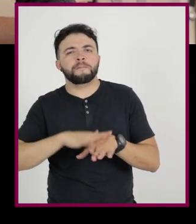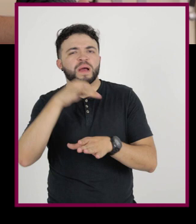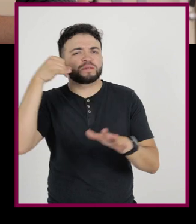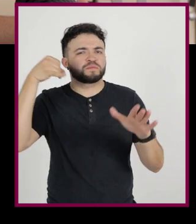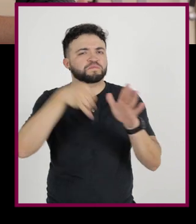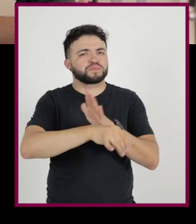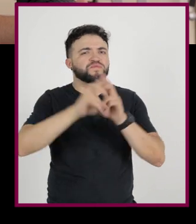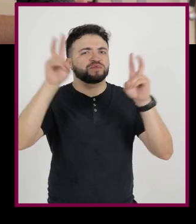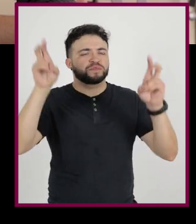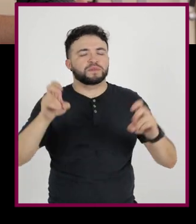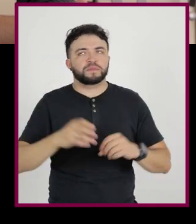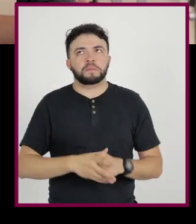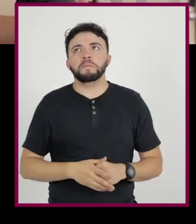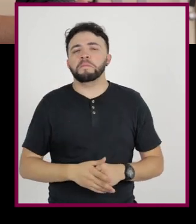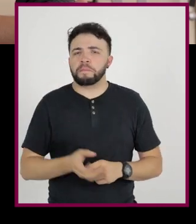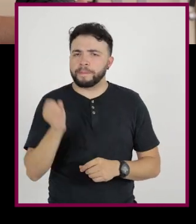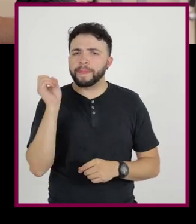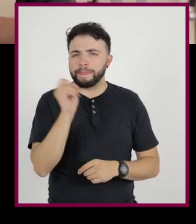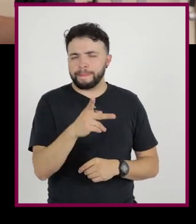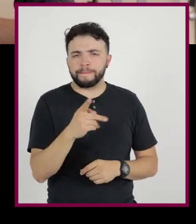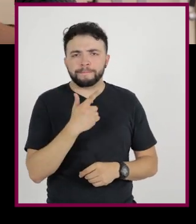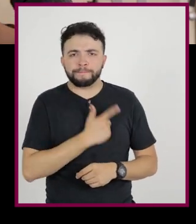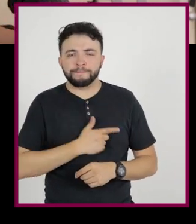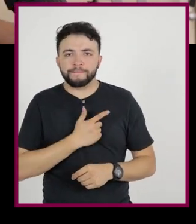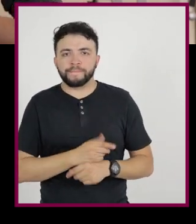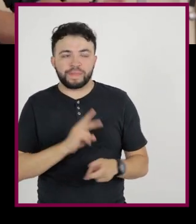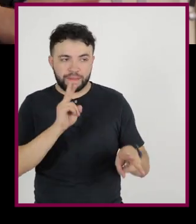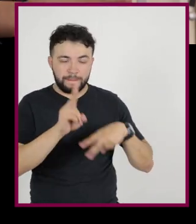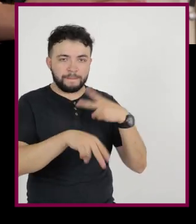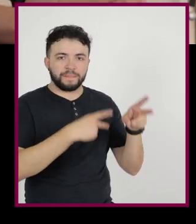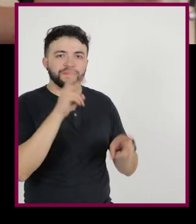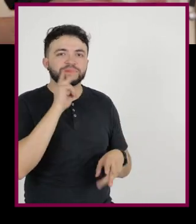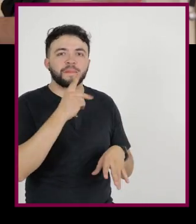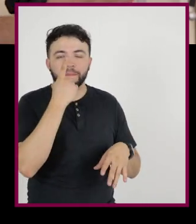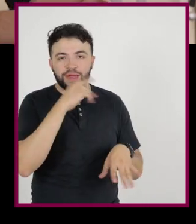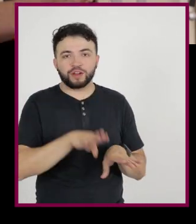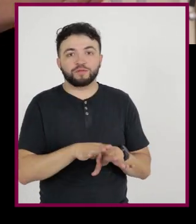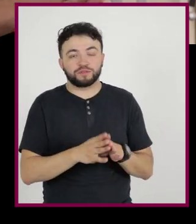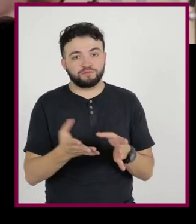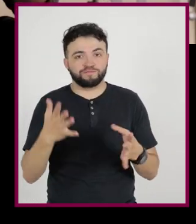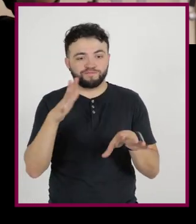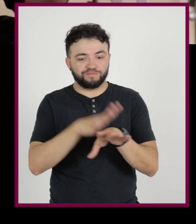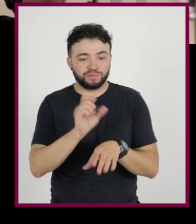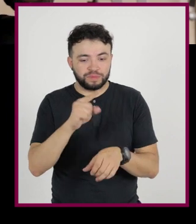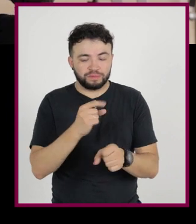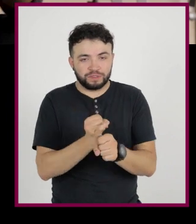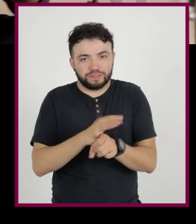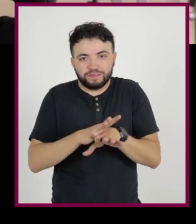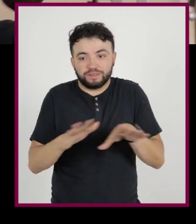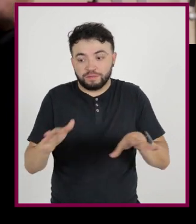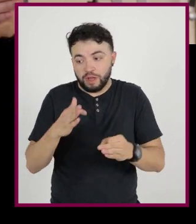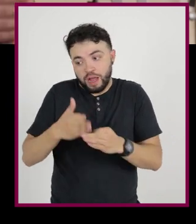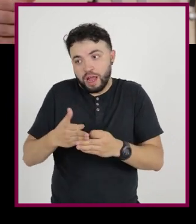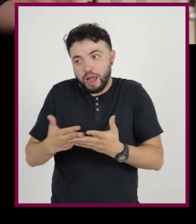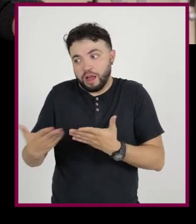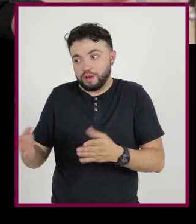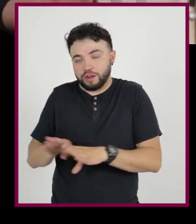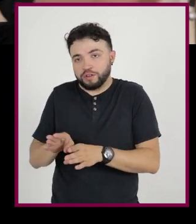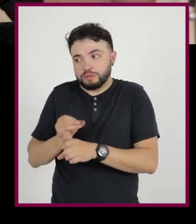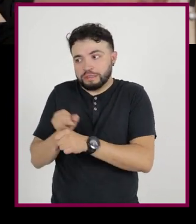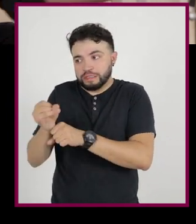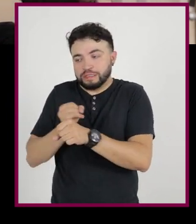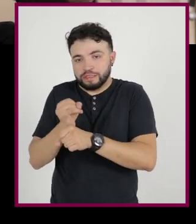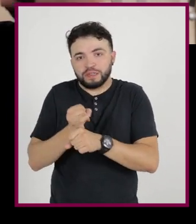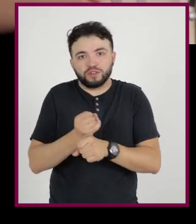son sus características? Así ahondamos más en el tema, ¿no? Va, me late, sí. Vamos con ella para complementar la información que